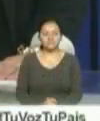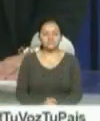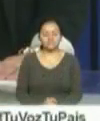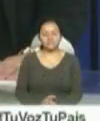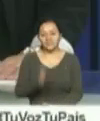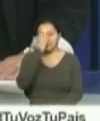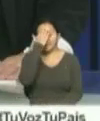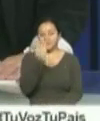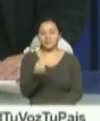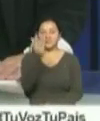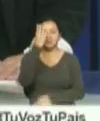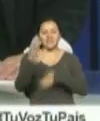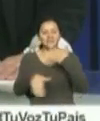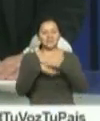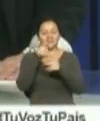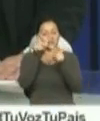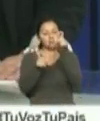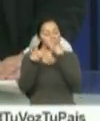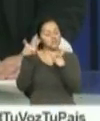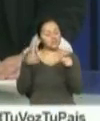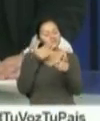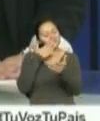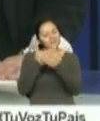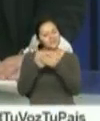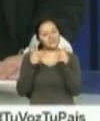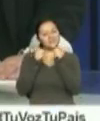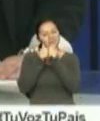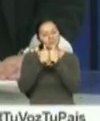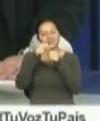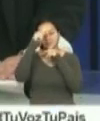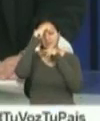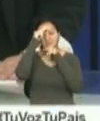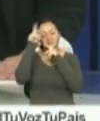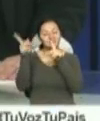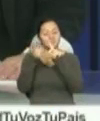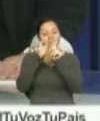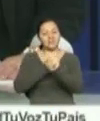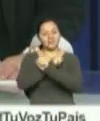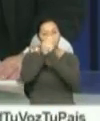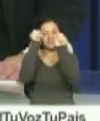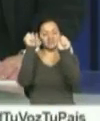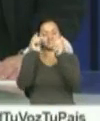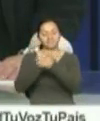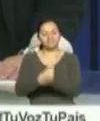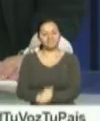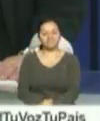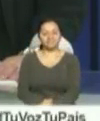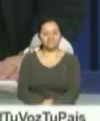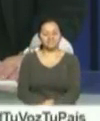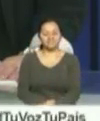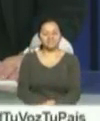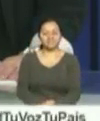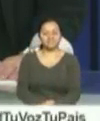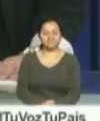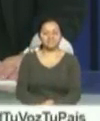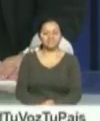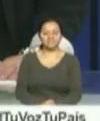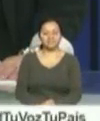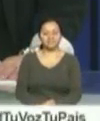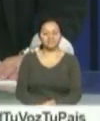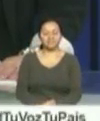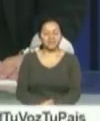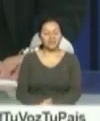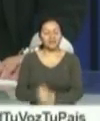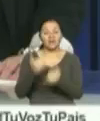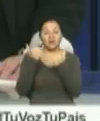Muy buenos días, amigas y amigos. Muchas gracias por acompañarnos en esta primera entrega de noticias hoy martes 23 de agosto.